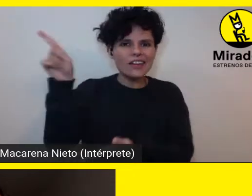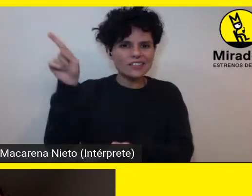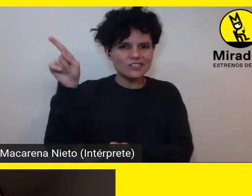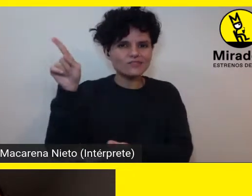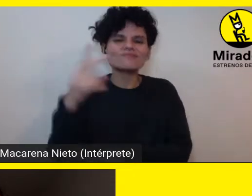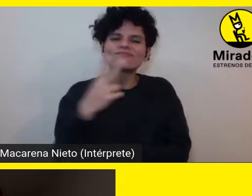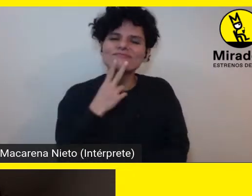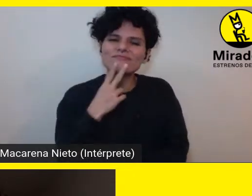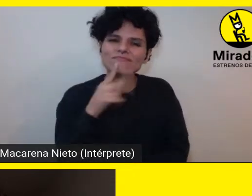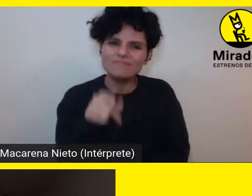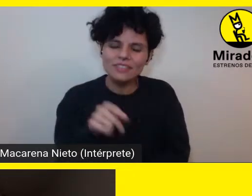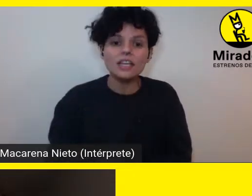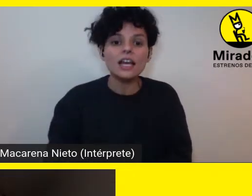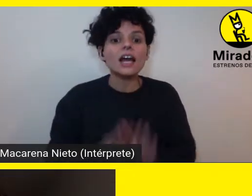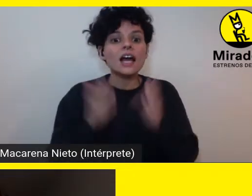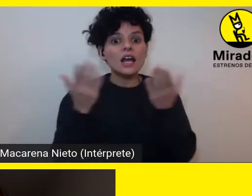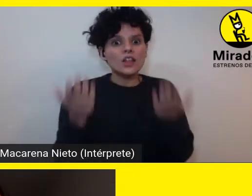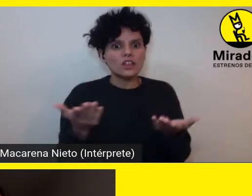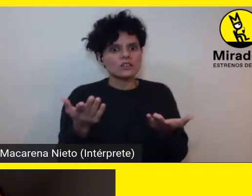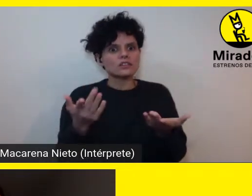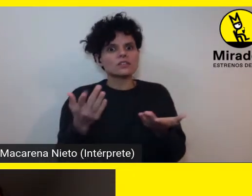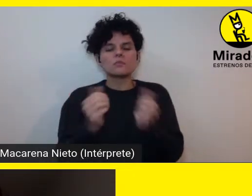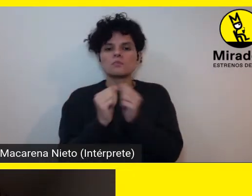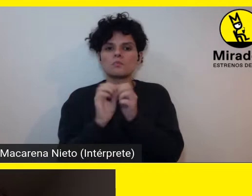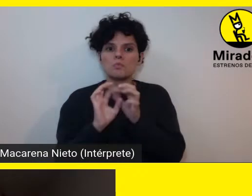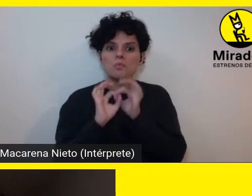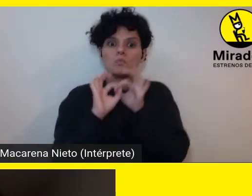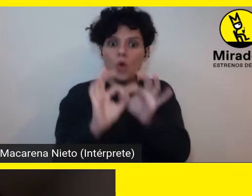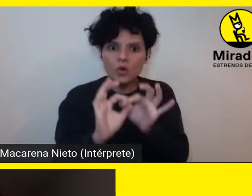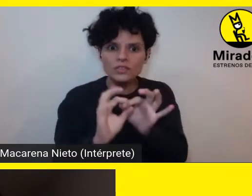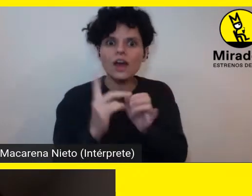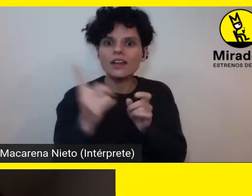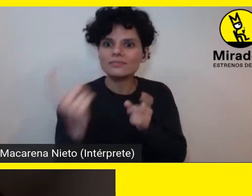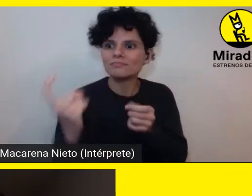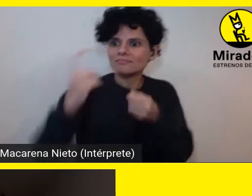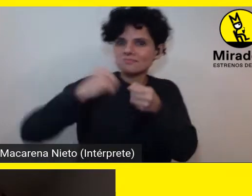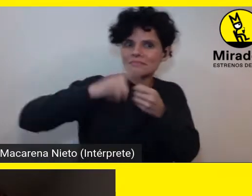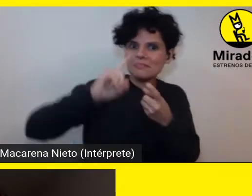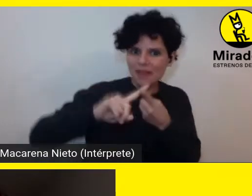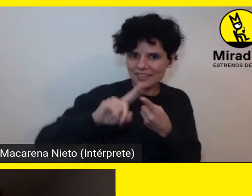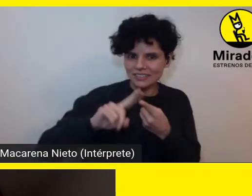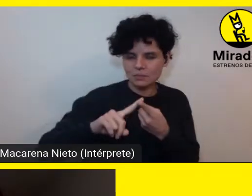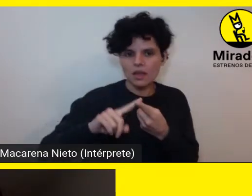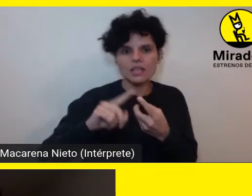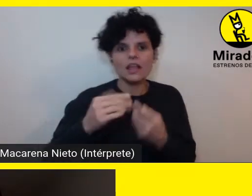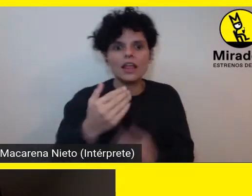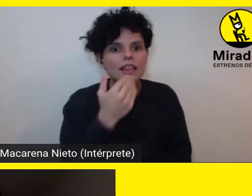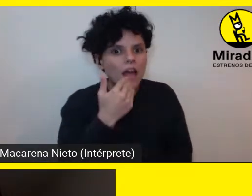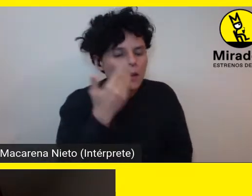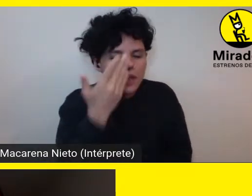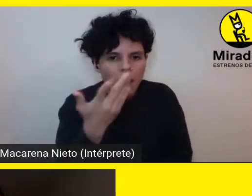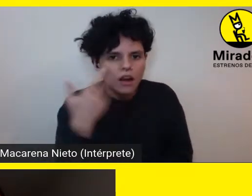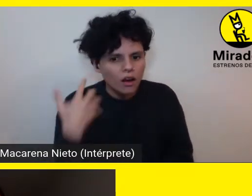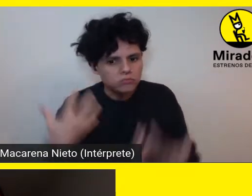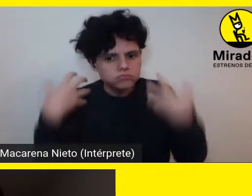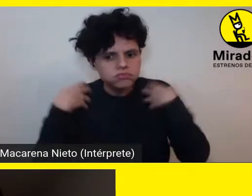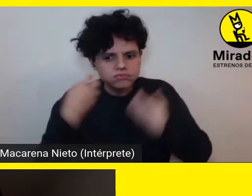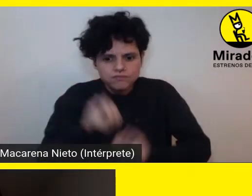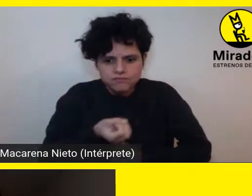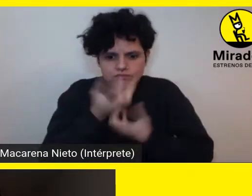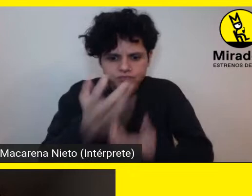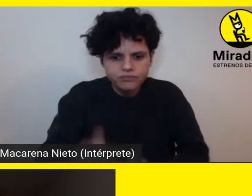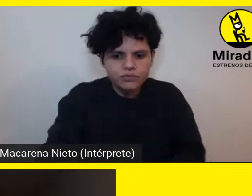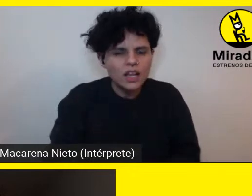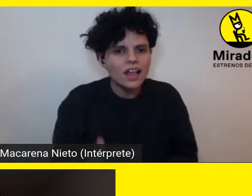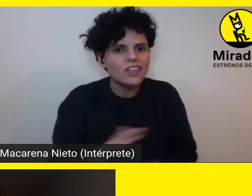esté denunciando, inclusive desde tan lejos, aquellas cosas que están ocurriendo